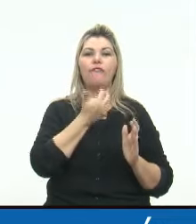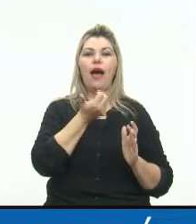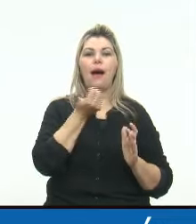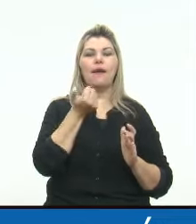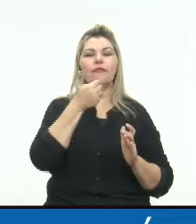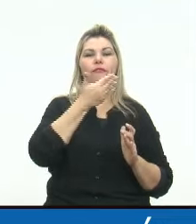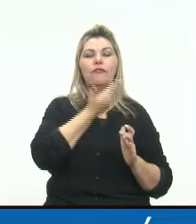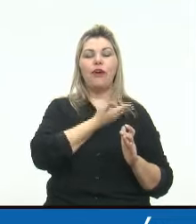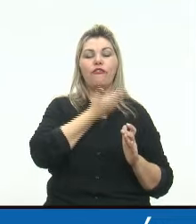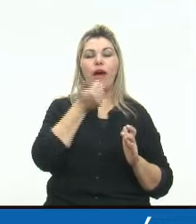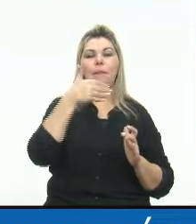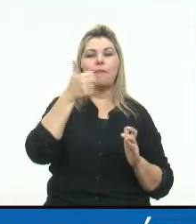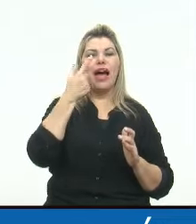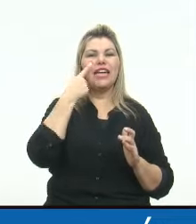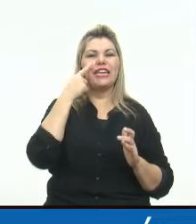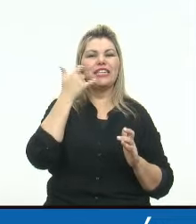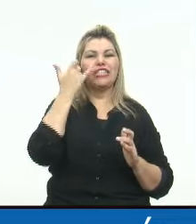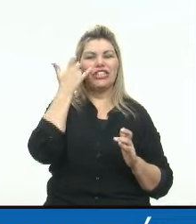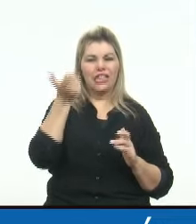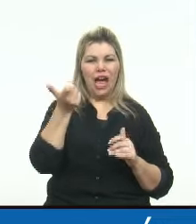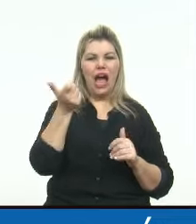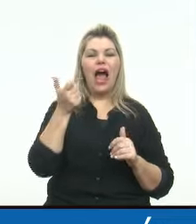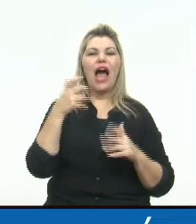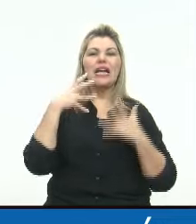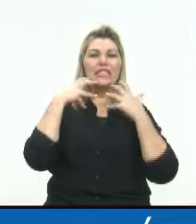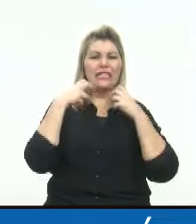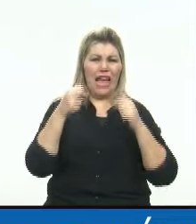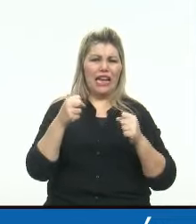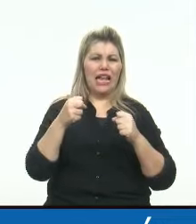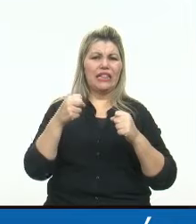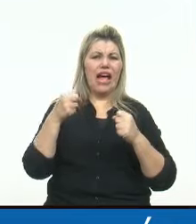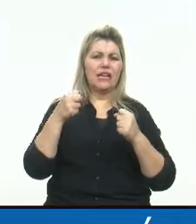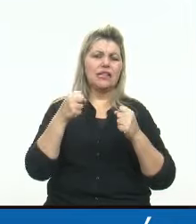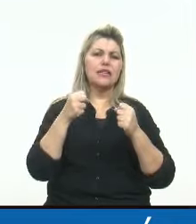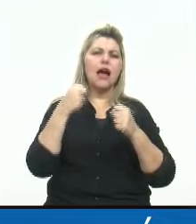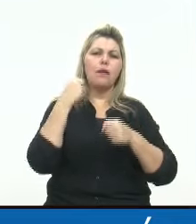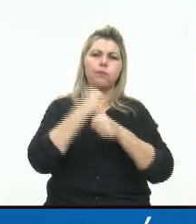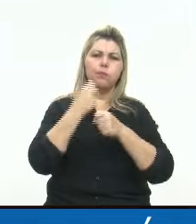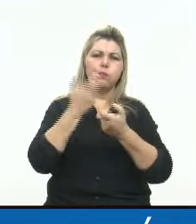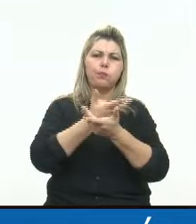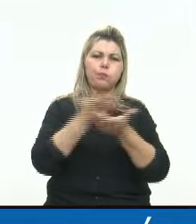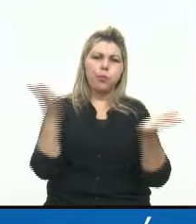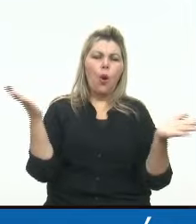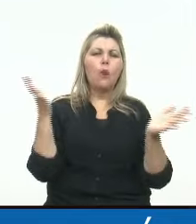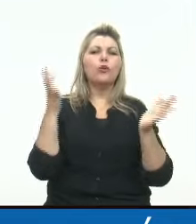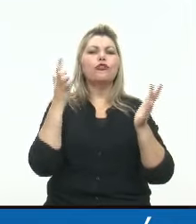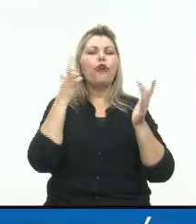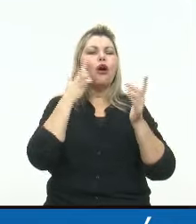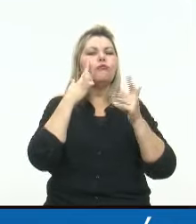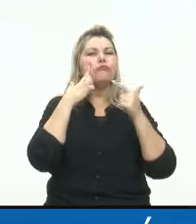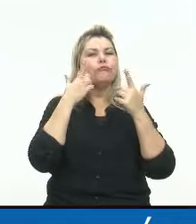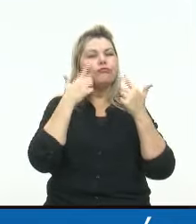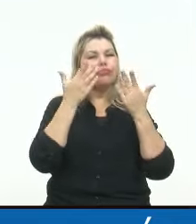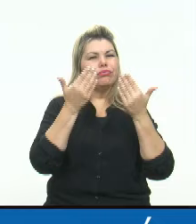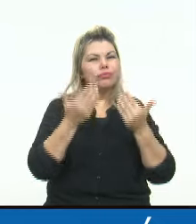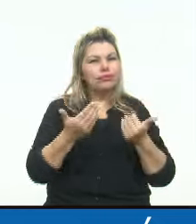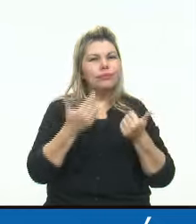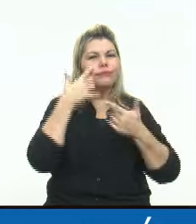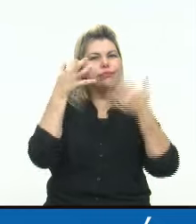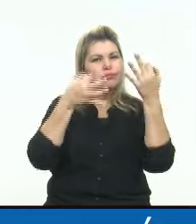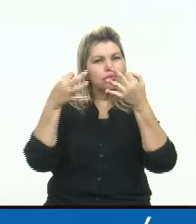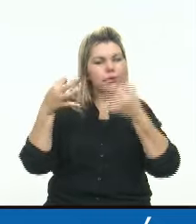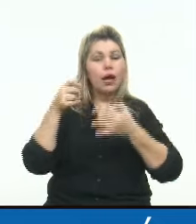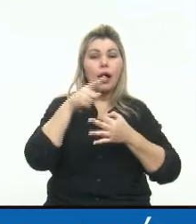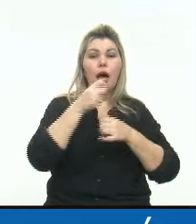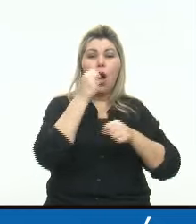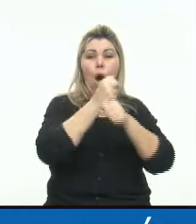de Obras Públicas de la Nación realizó un análisis pormenorizado de la cartera de obras bajo su órbita. Una gran cantidad de